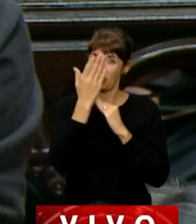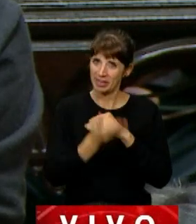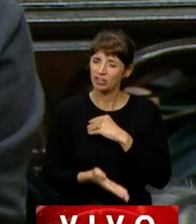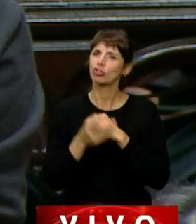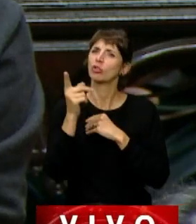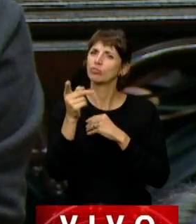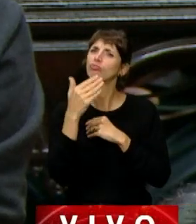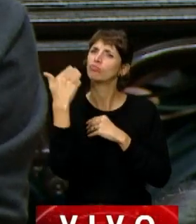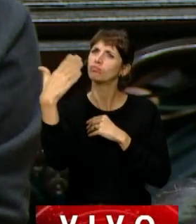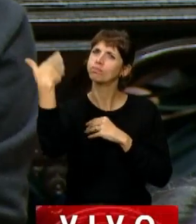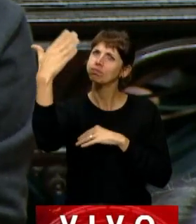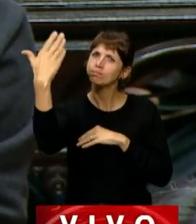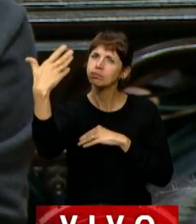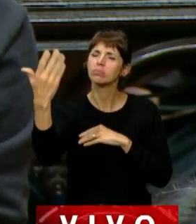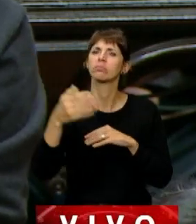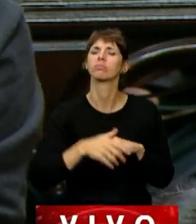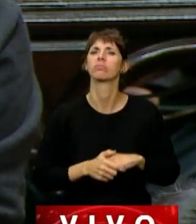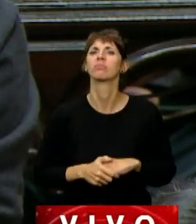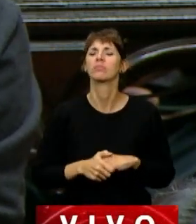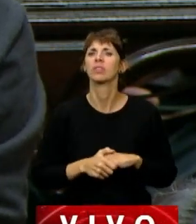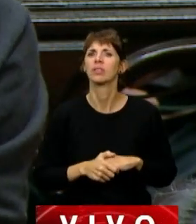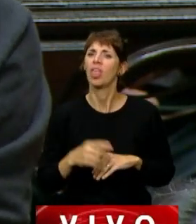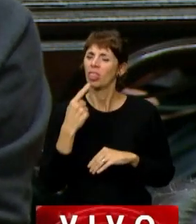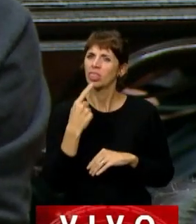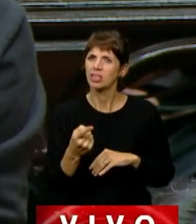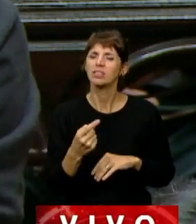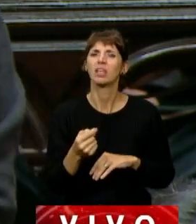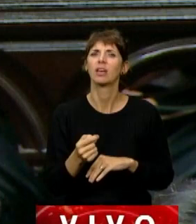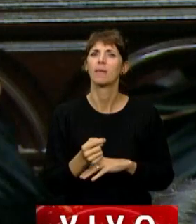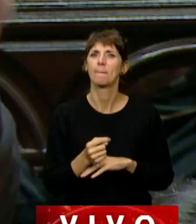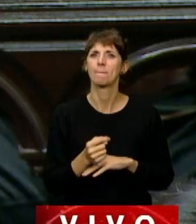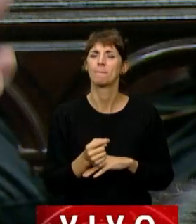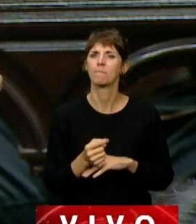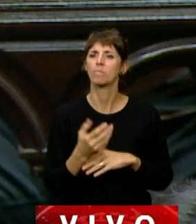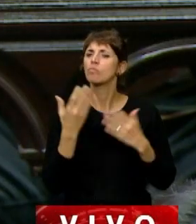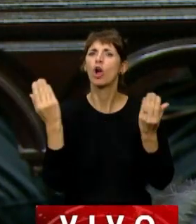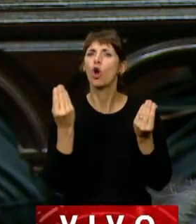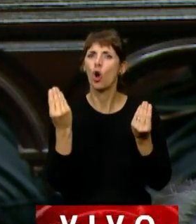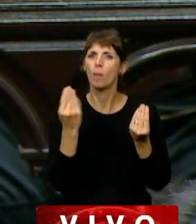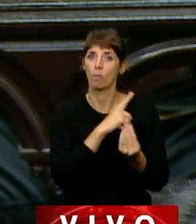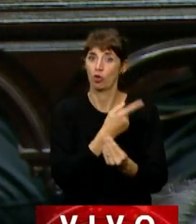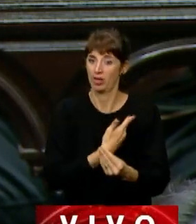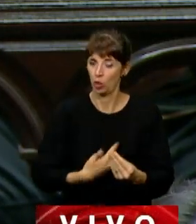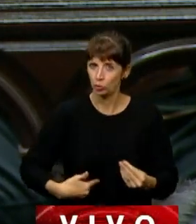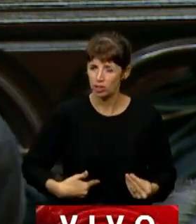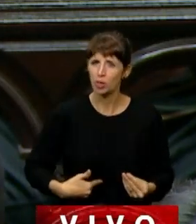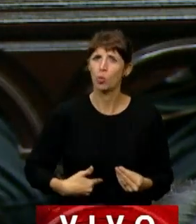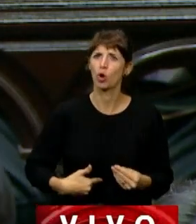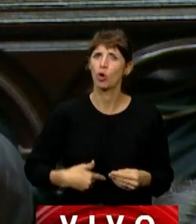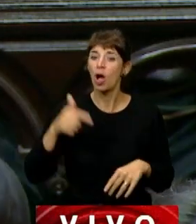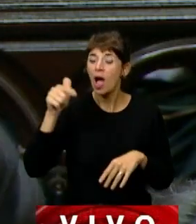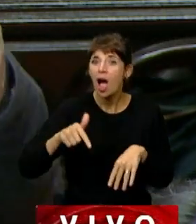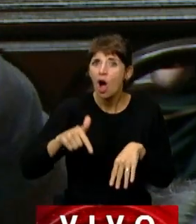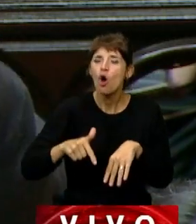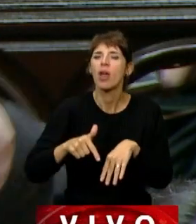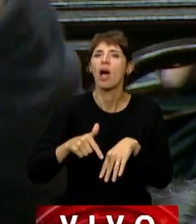la exposición que realiza, plantea en muchos momentos cómo el Ejecutivo hoy está